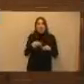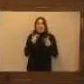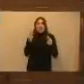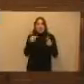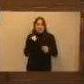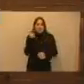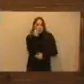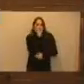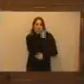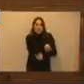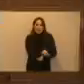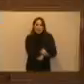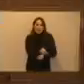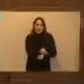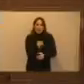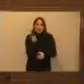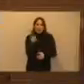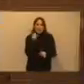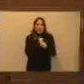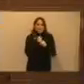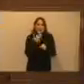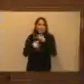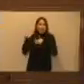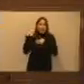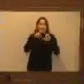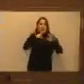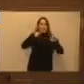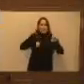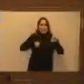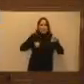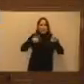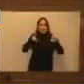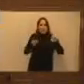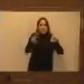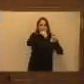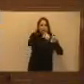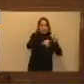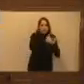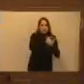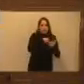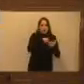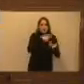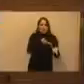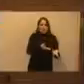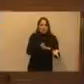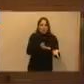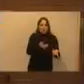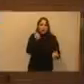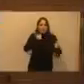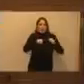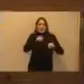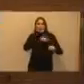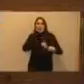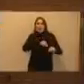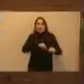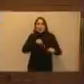usted, ¿no puede volver a ese puesto de trabajo, a la misma empresa de donde había partido? ¿Cuál debería ser la conducta ética y moral de esa